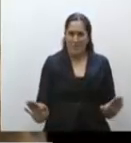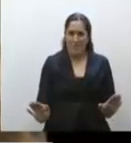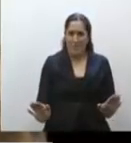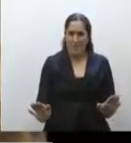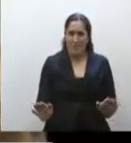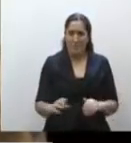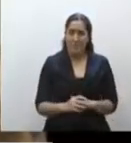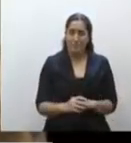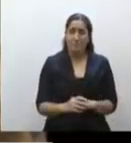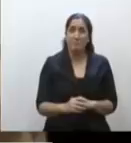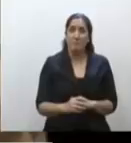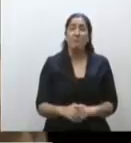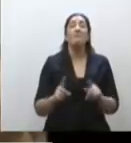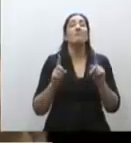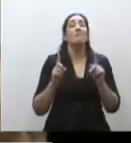También cuando